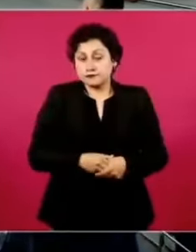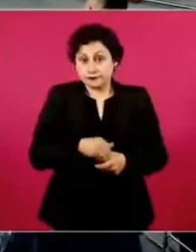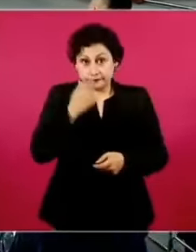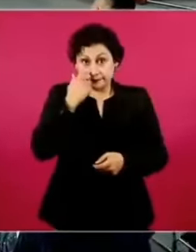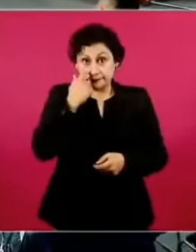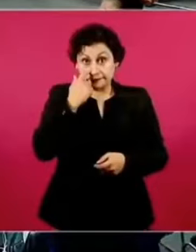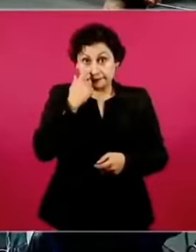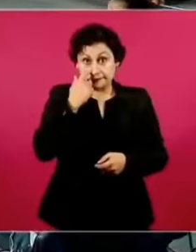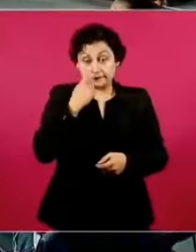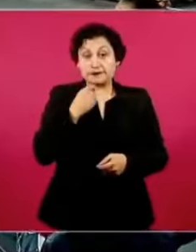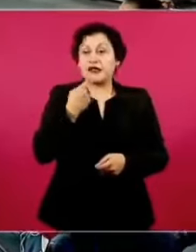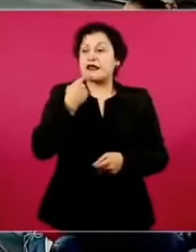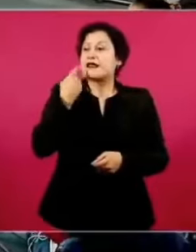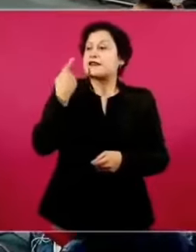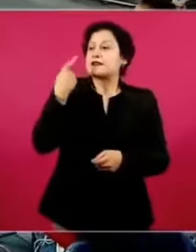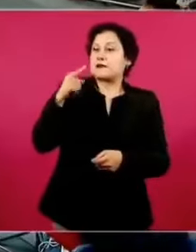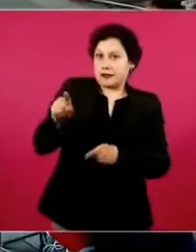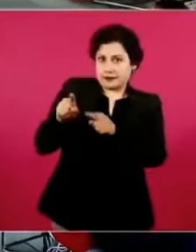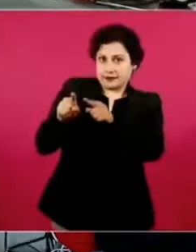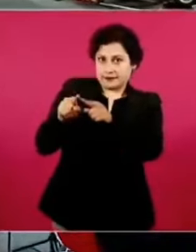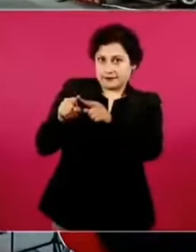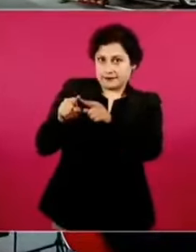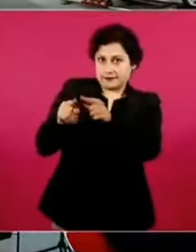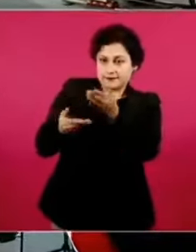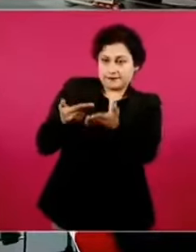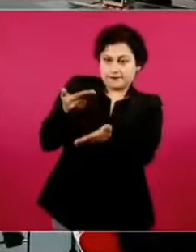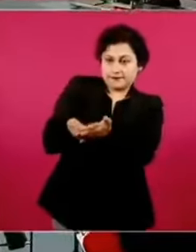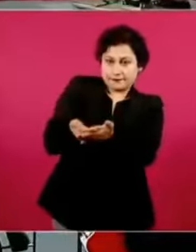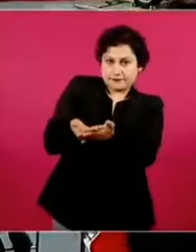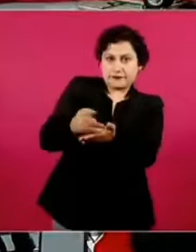para iniciar un proceso.